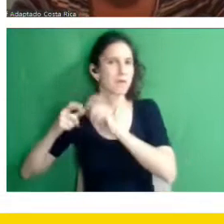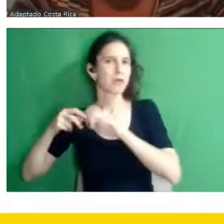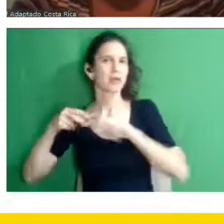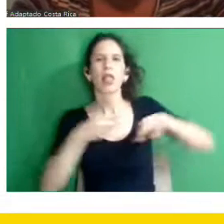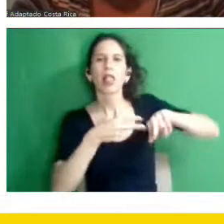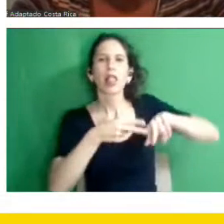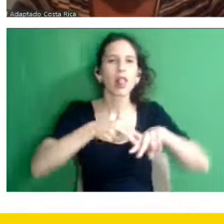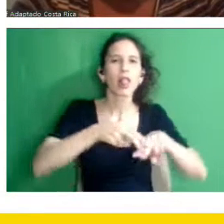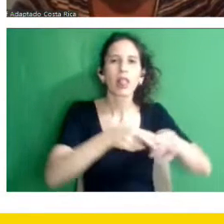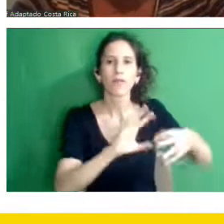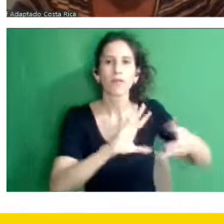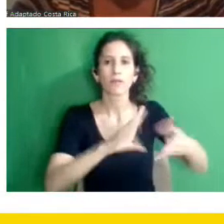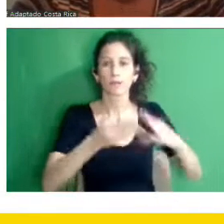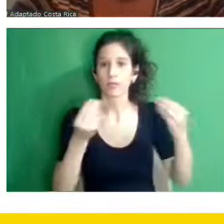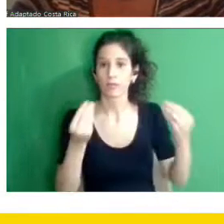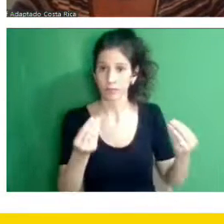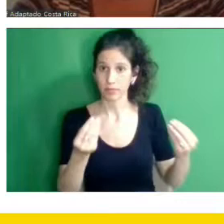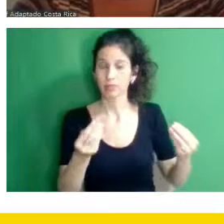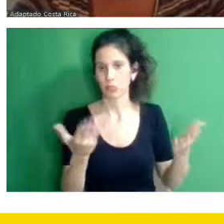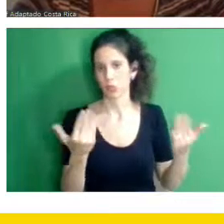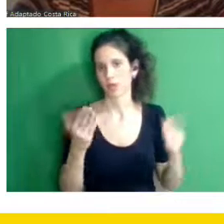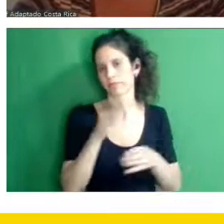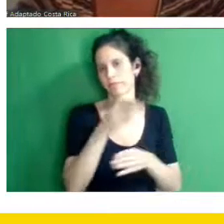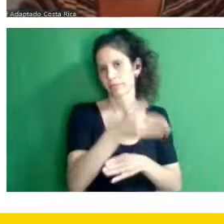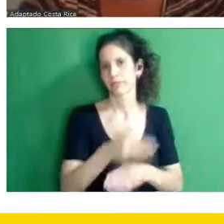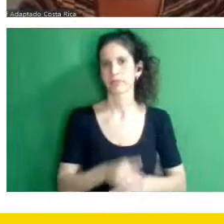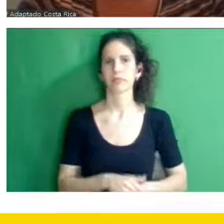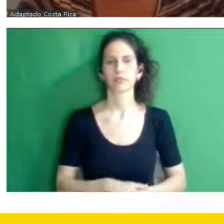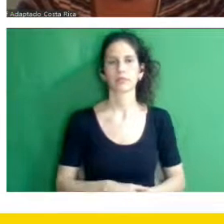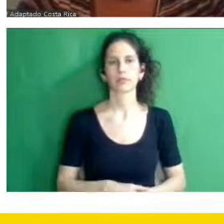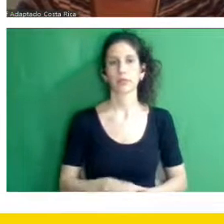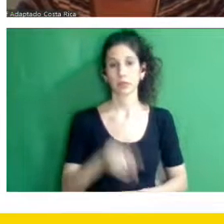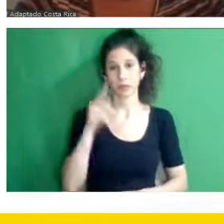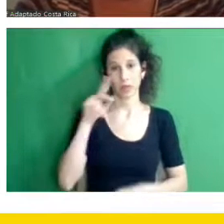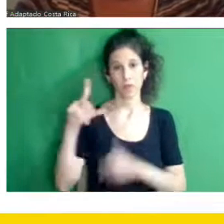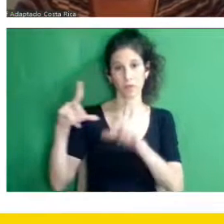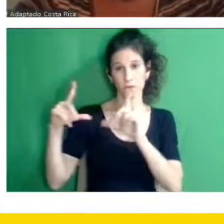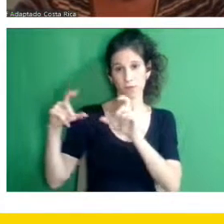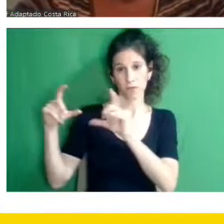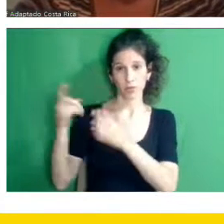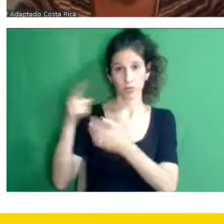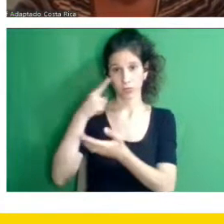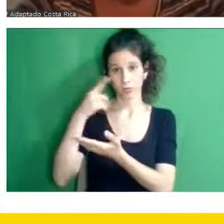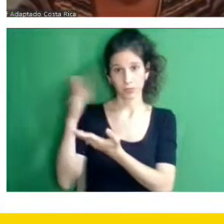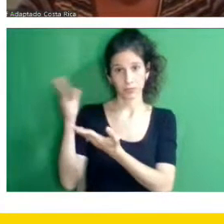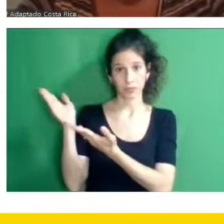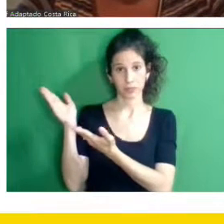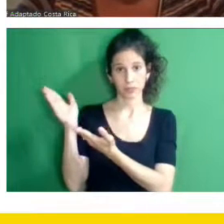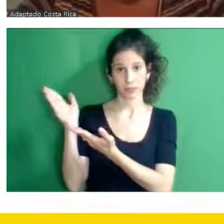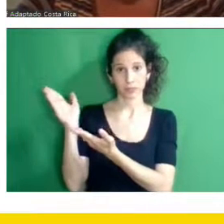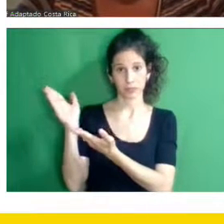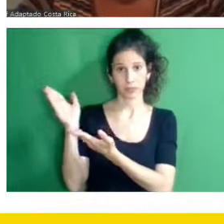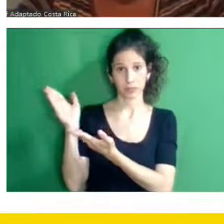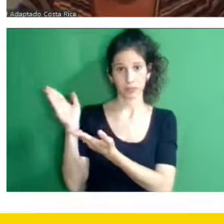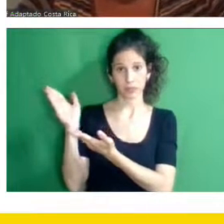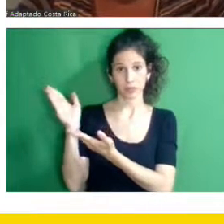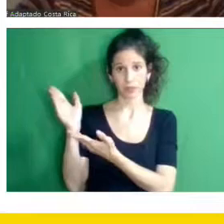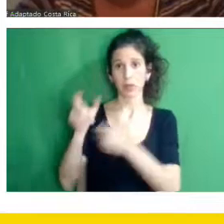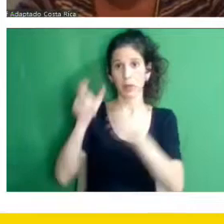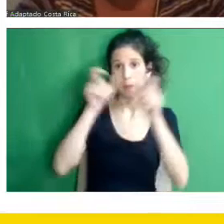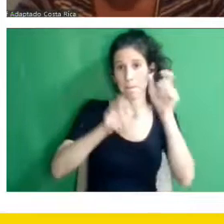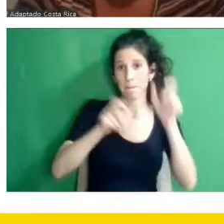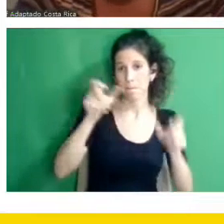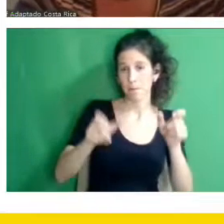bueno, aquí en estas fotos podemos ver a los entrenadores explicándole a personas con diferentes condiciones